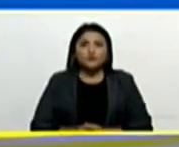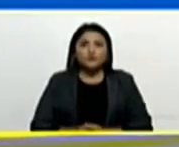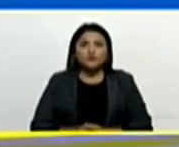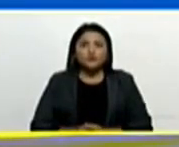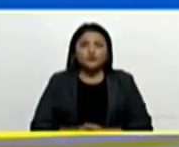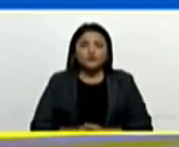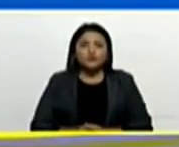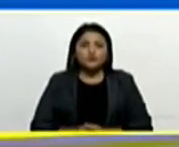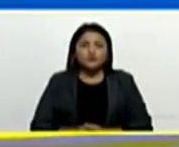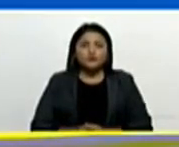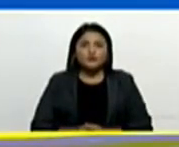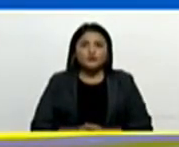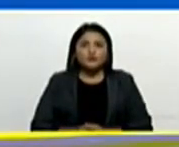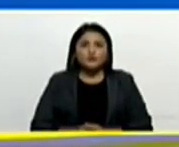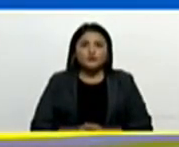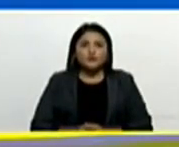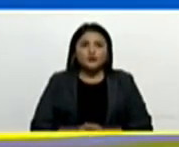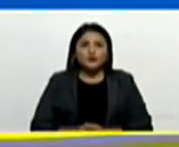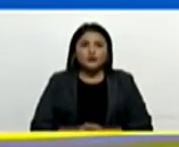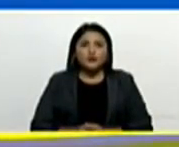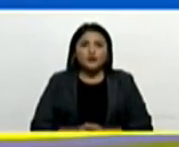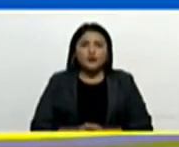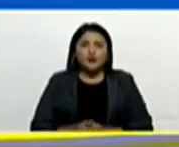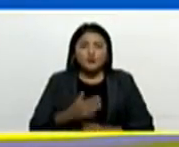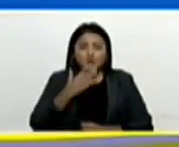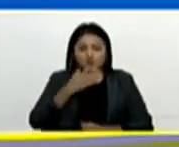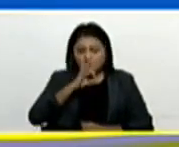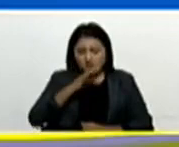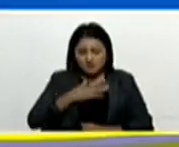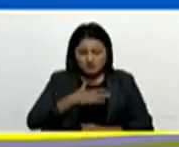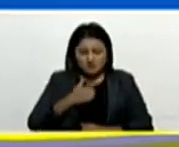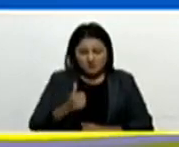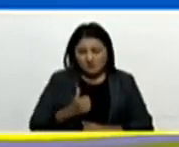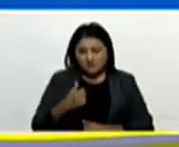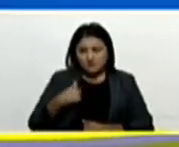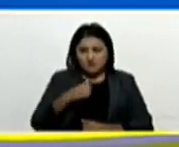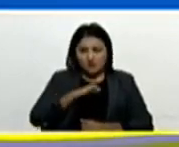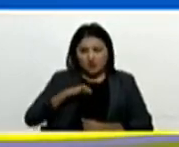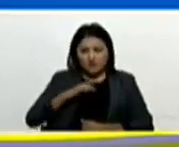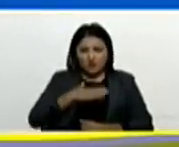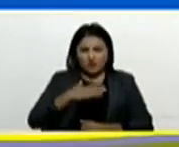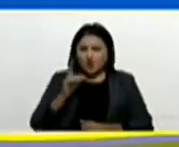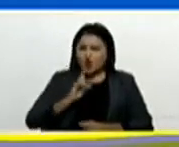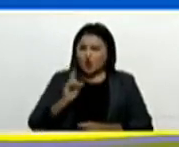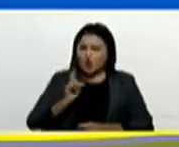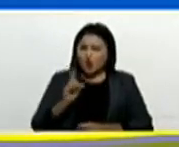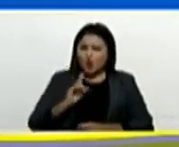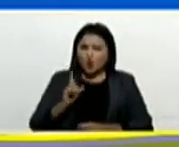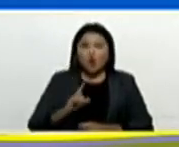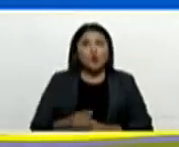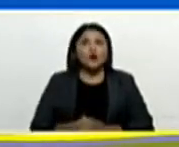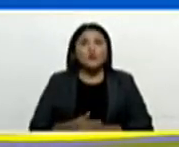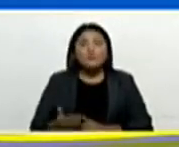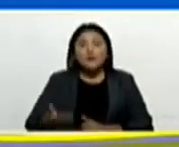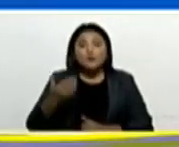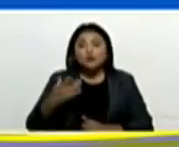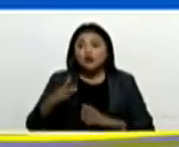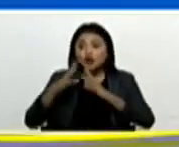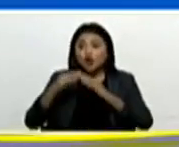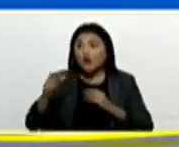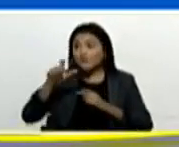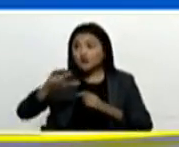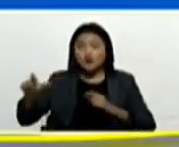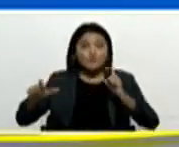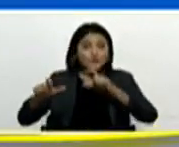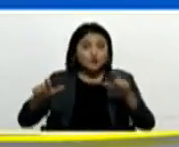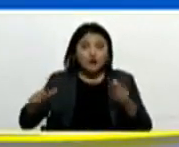individualmente una persona pueda sacar un provecho. Es más importante lo común que lo individual.